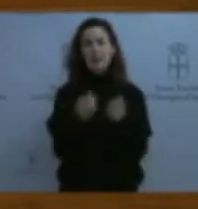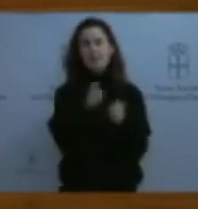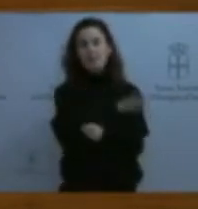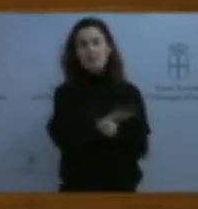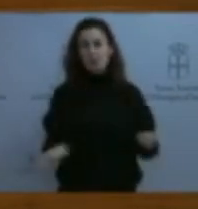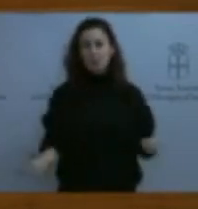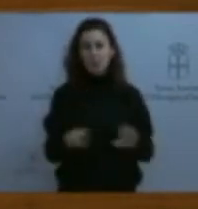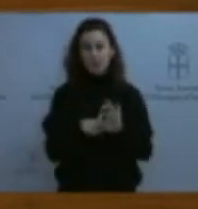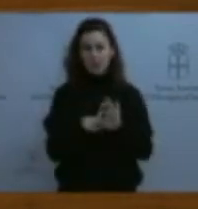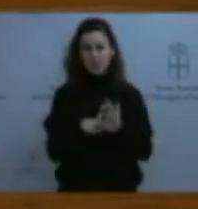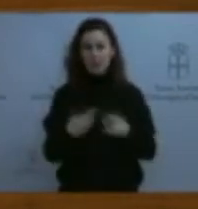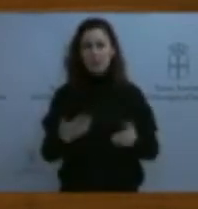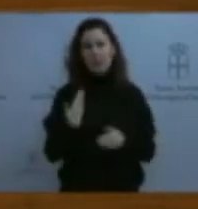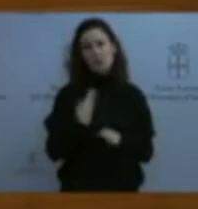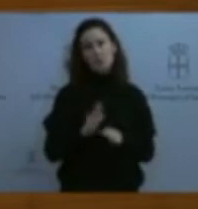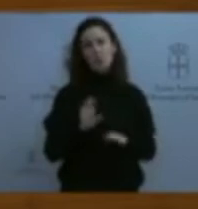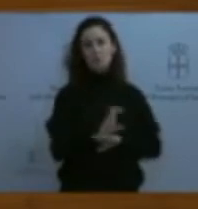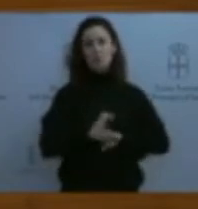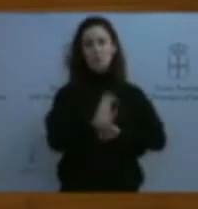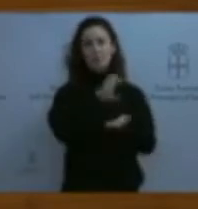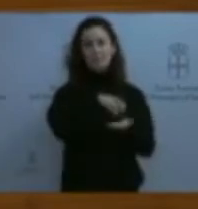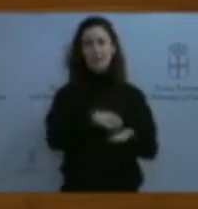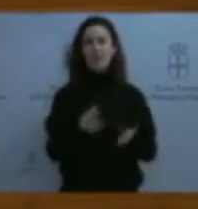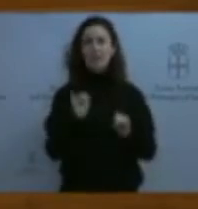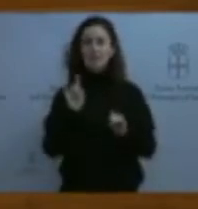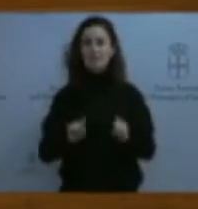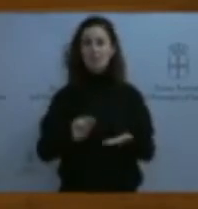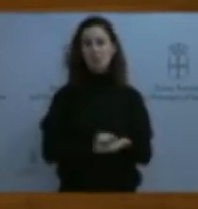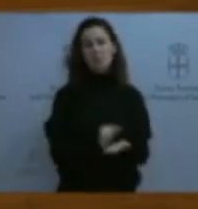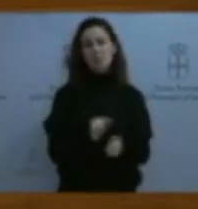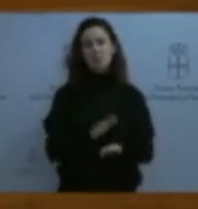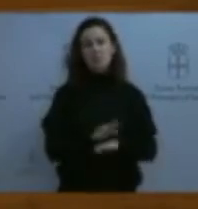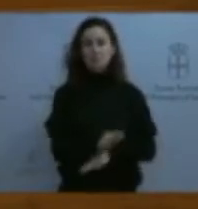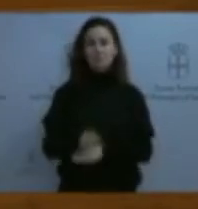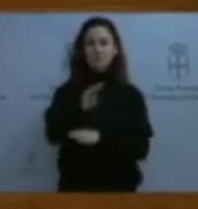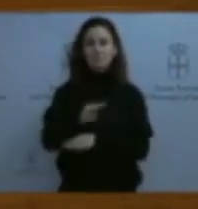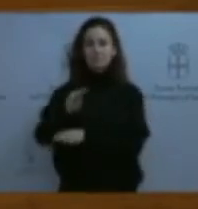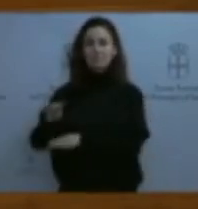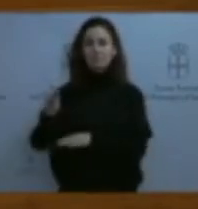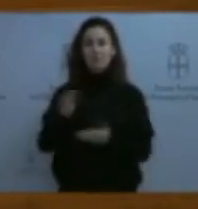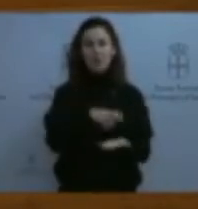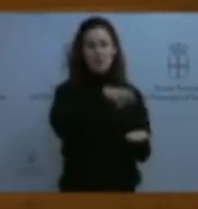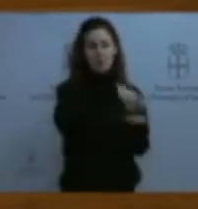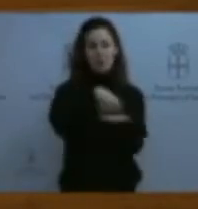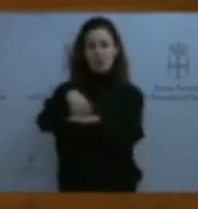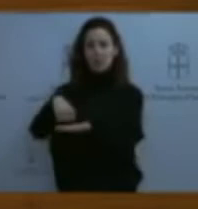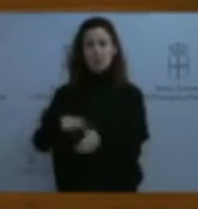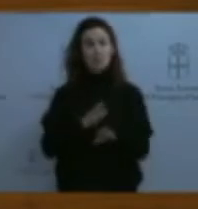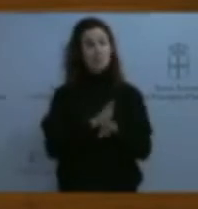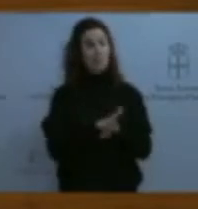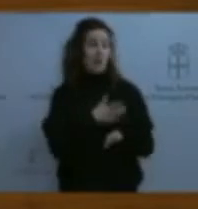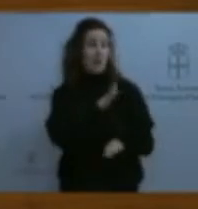otra parte, la consejería tiene también un contrato de mantenimiento de los centros, porque se la escucha a usted y pareciera que